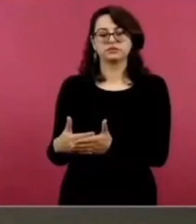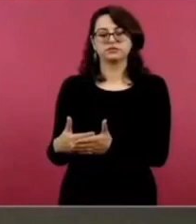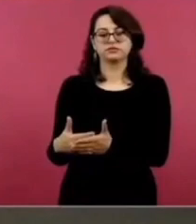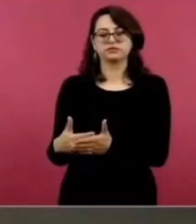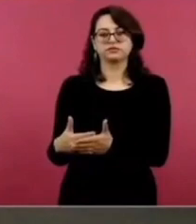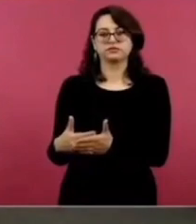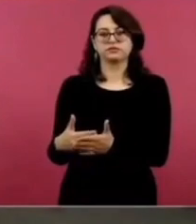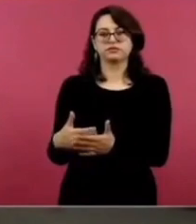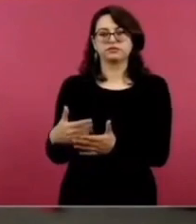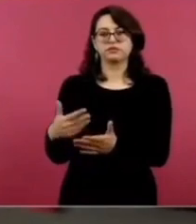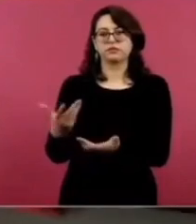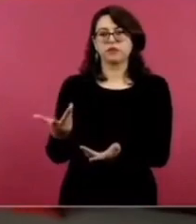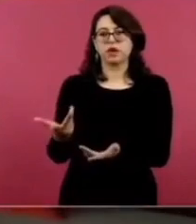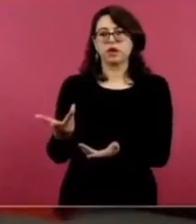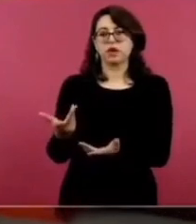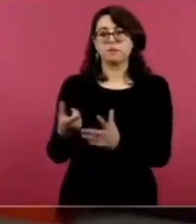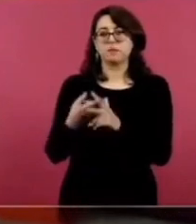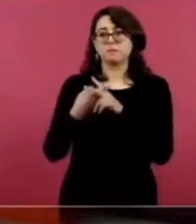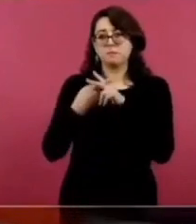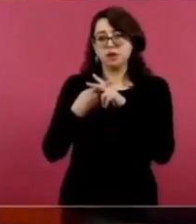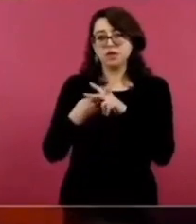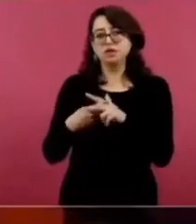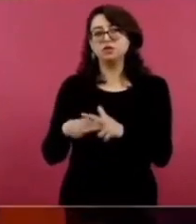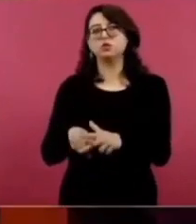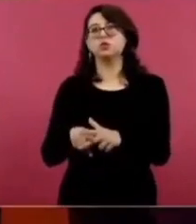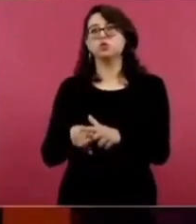el gobierno